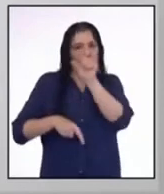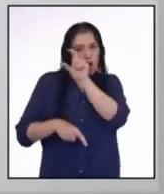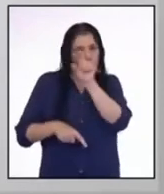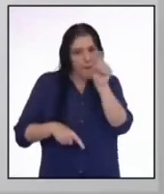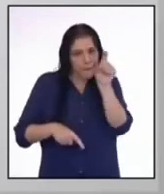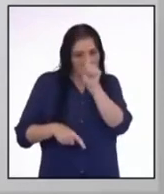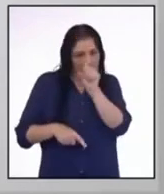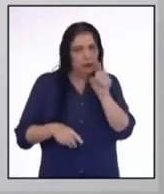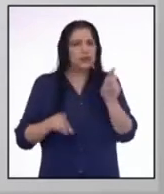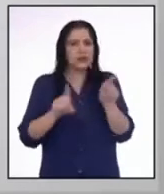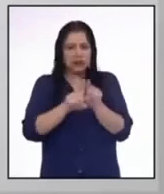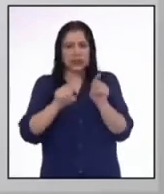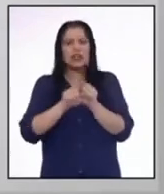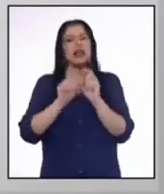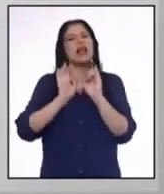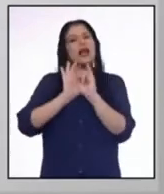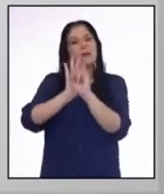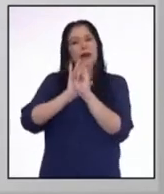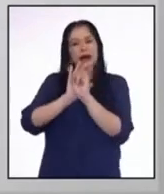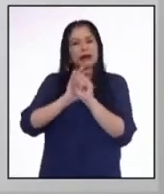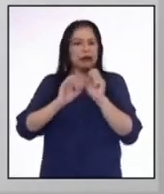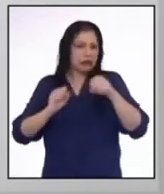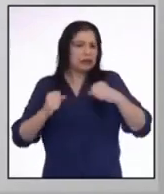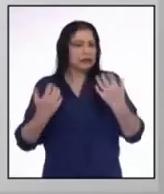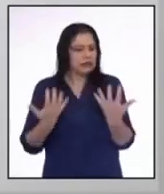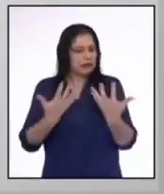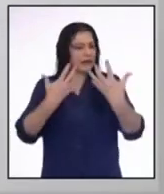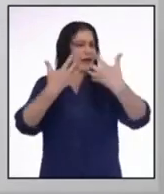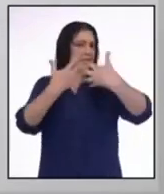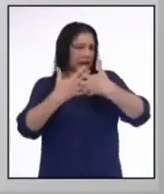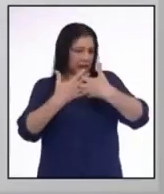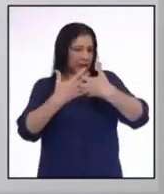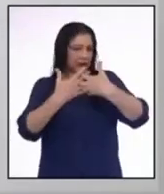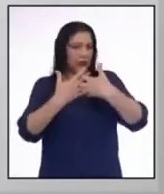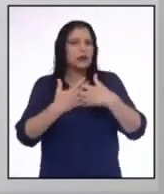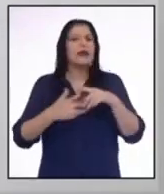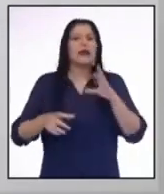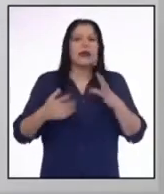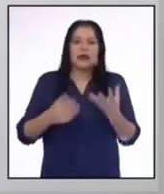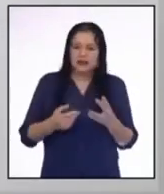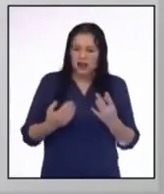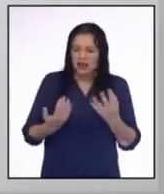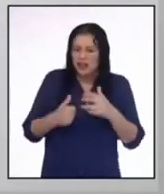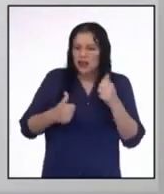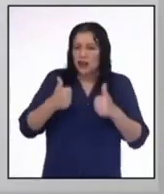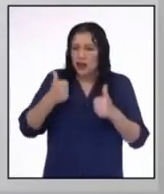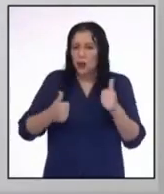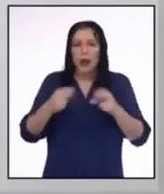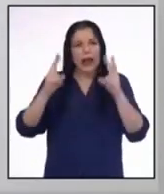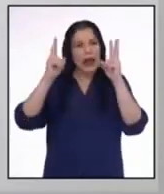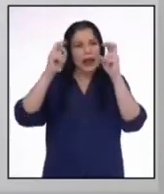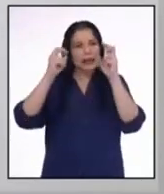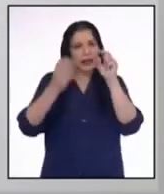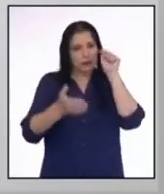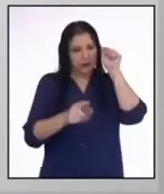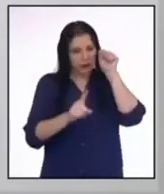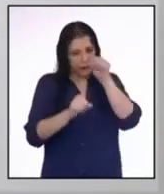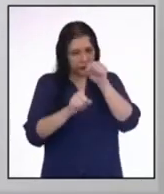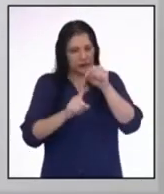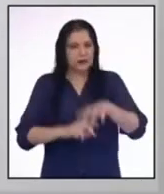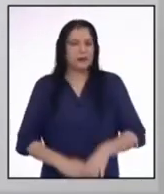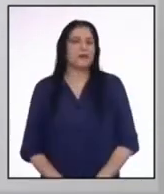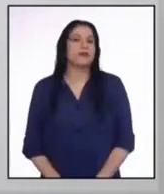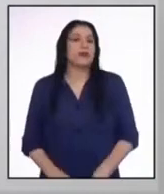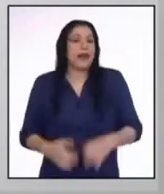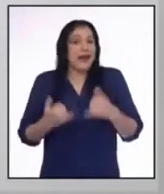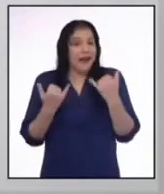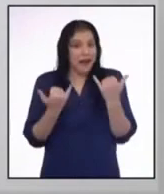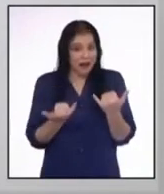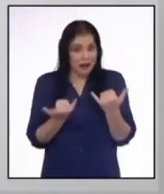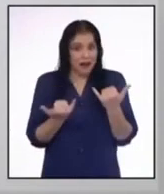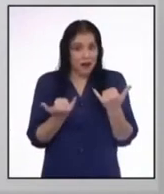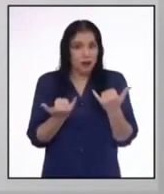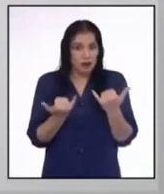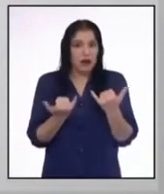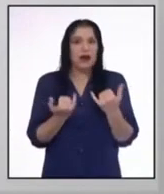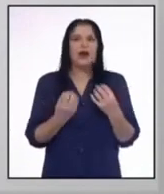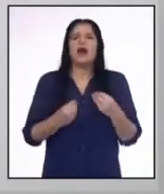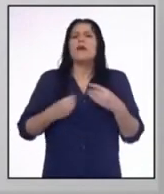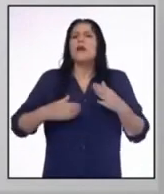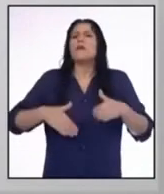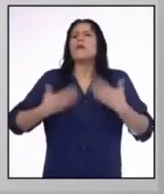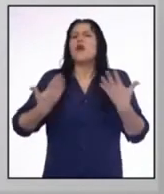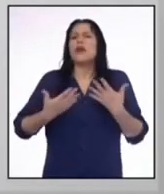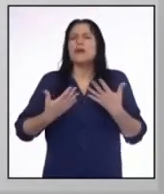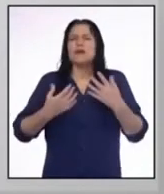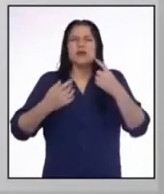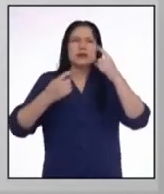e imágenes que guardan relación entre sí y están vinculados al tema central. Ahora, ¿qué